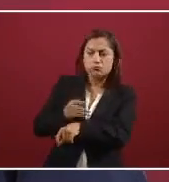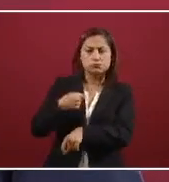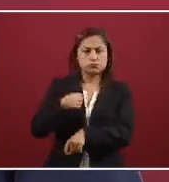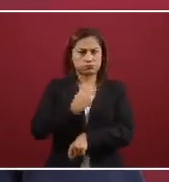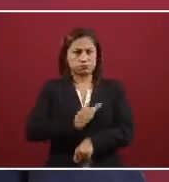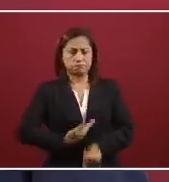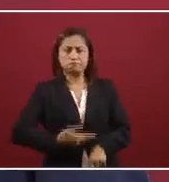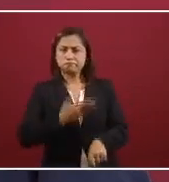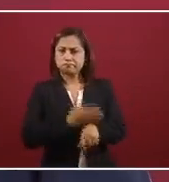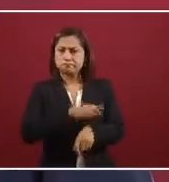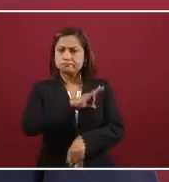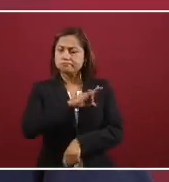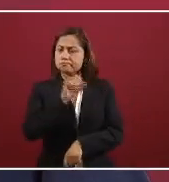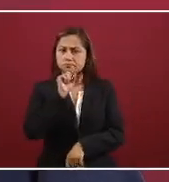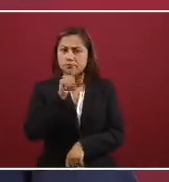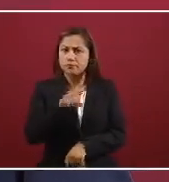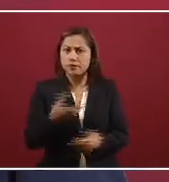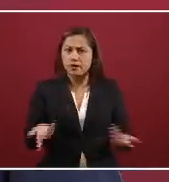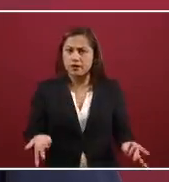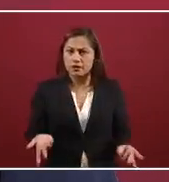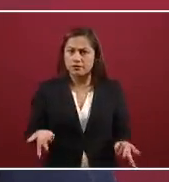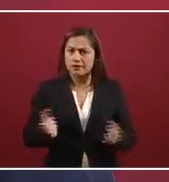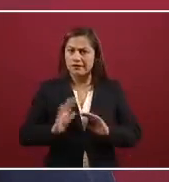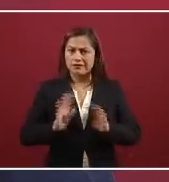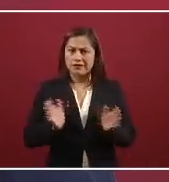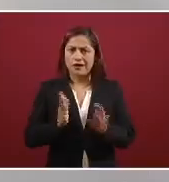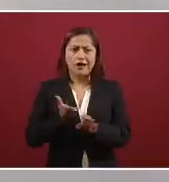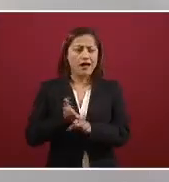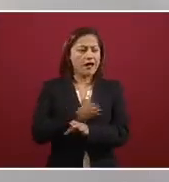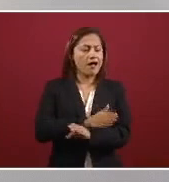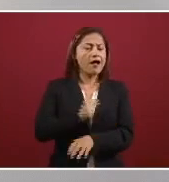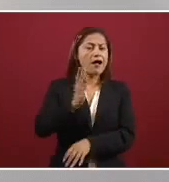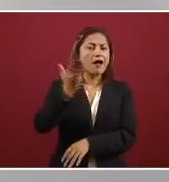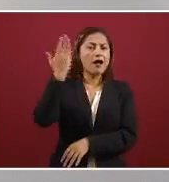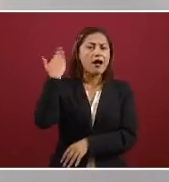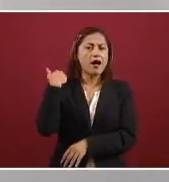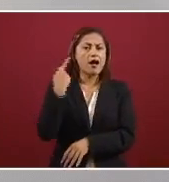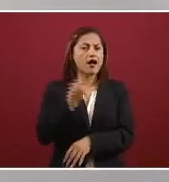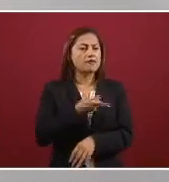Ya se tiene que terminar eso de los fueros.